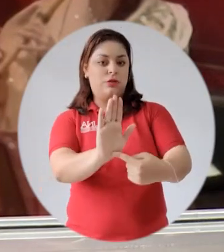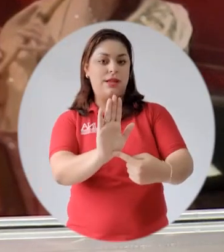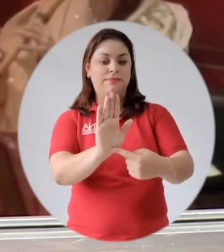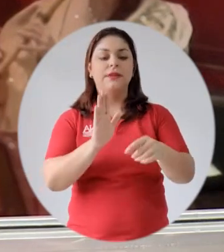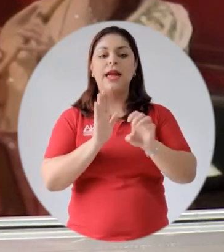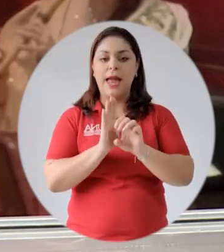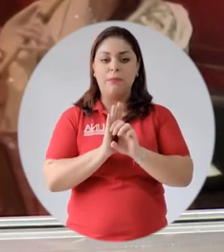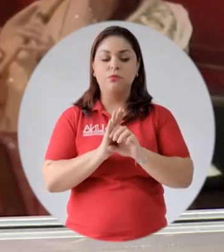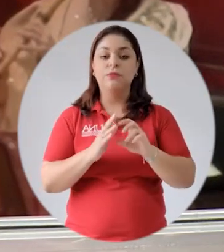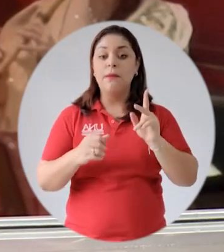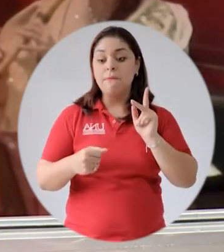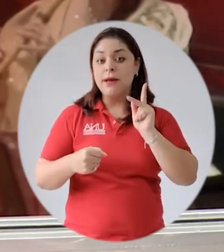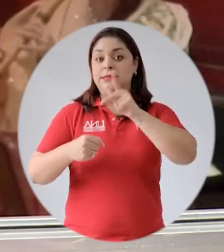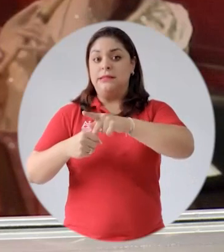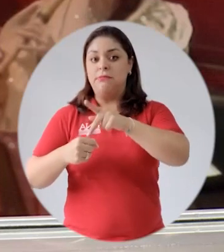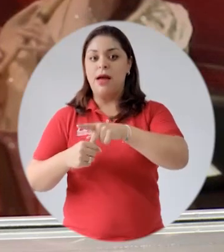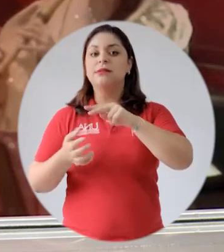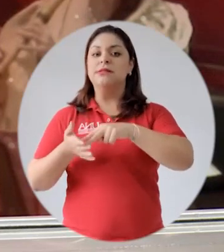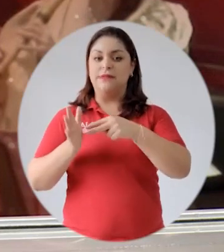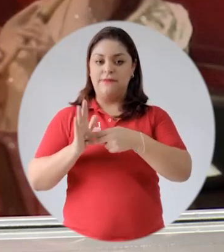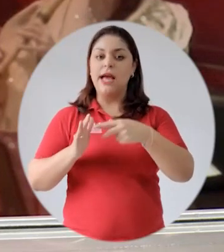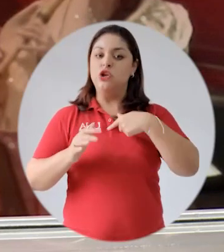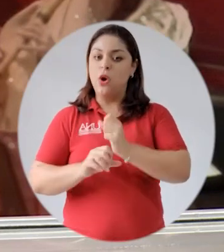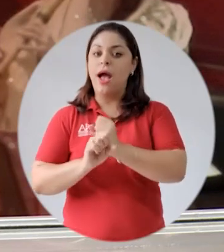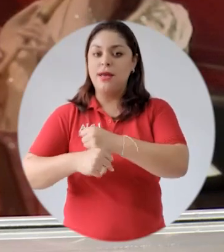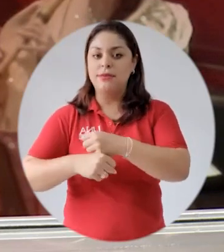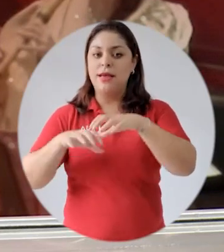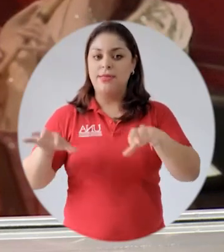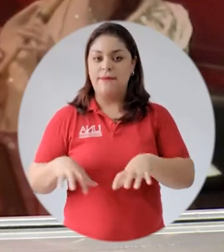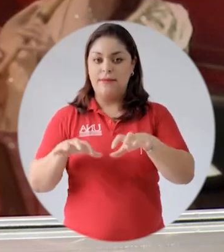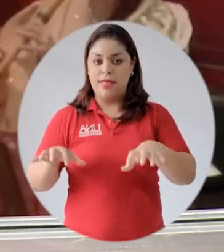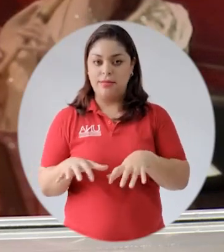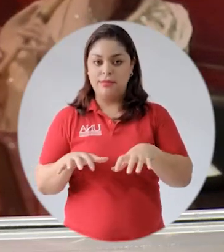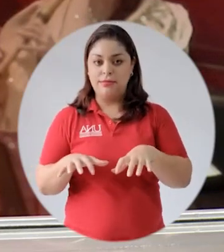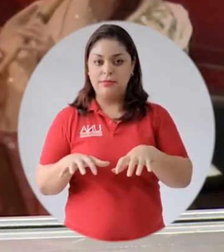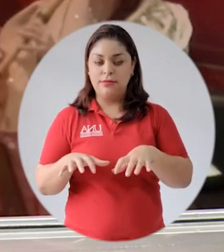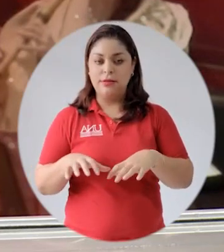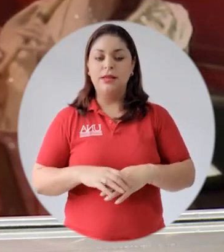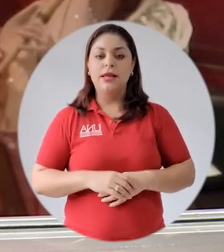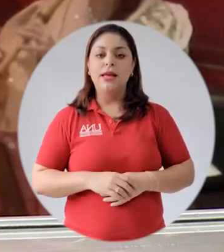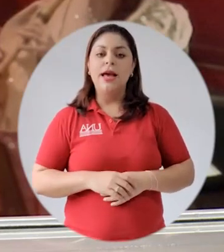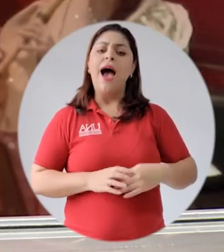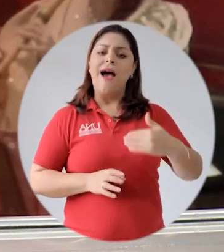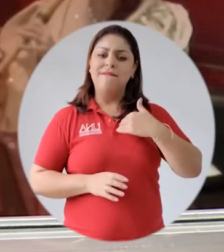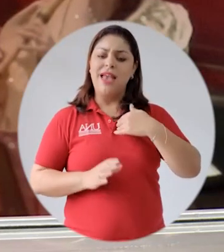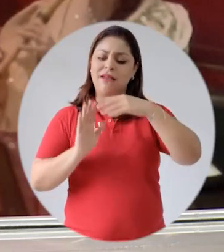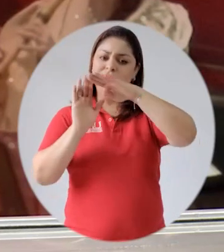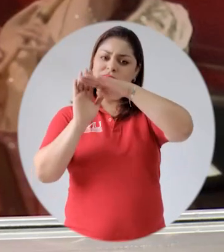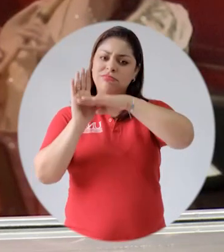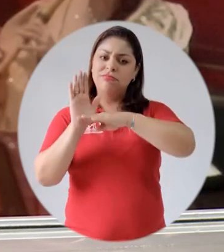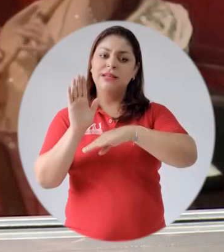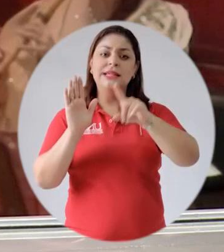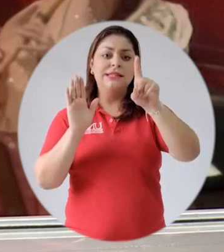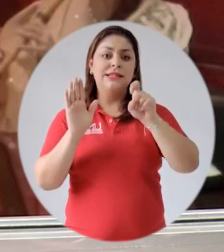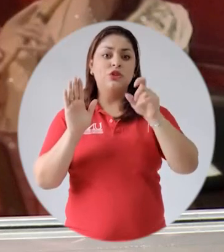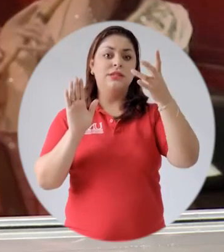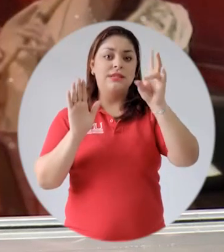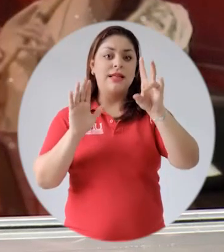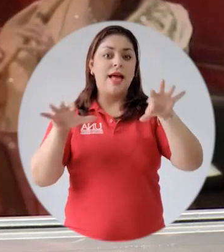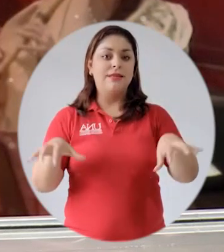el tiempo en su mayoría los hombres y ya qué lo hacen las mujeres en Costa Rica? Antes de responderle esto, me gustaría